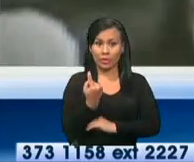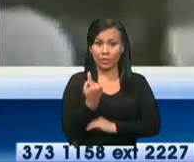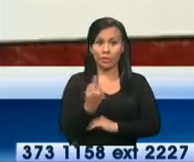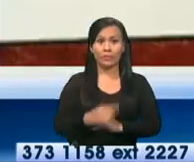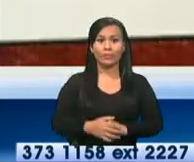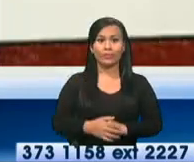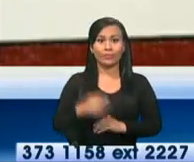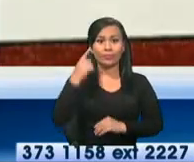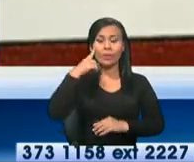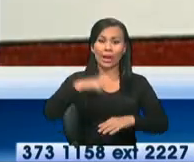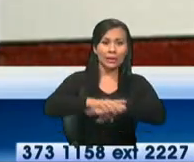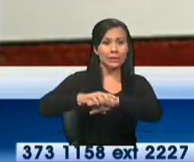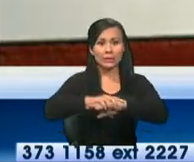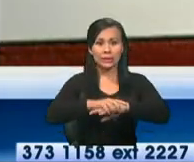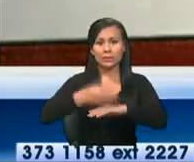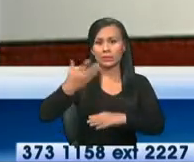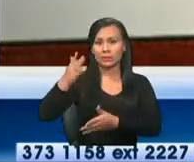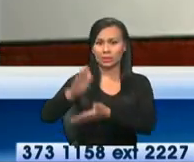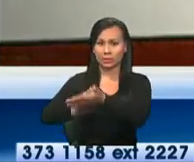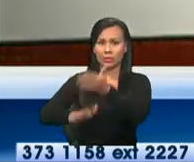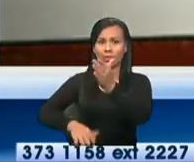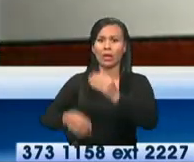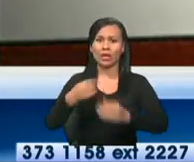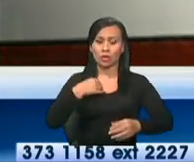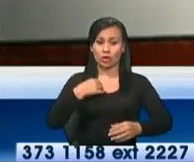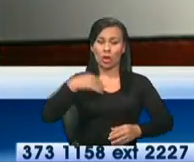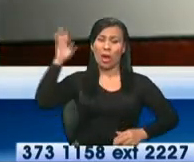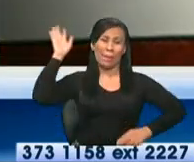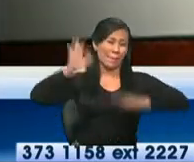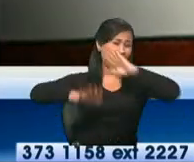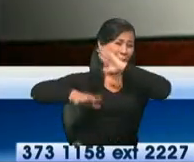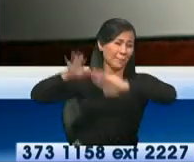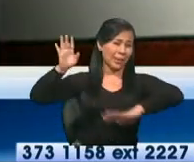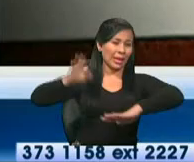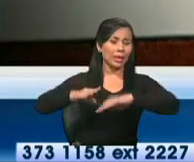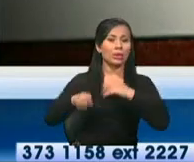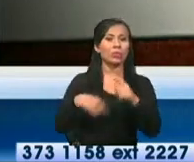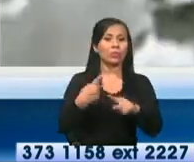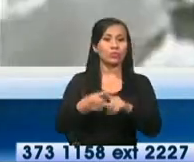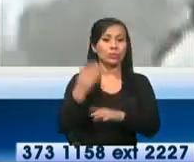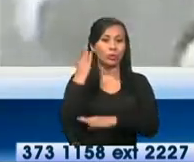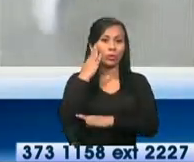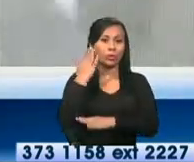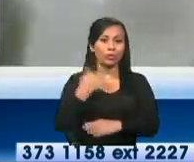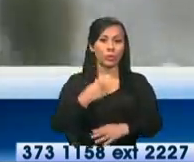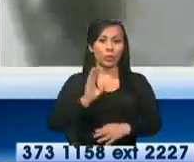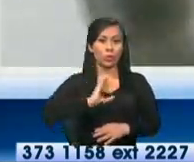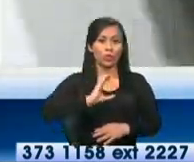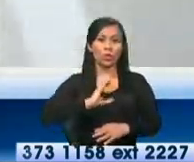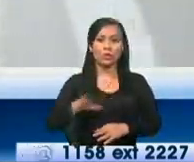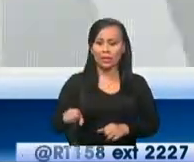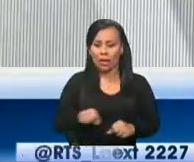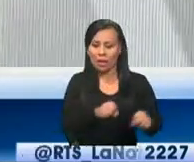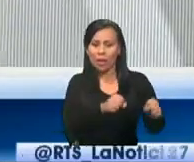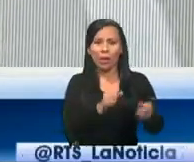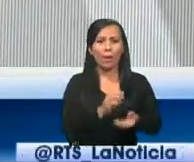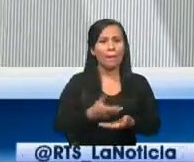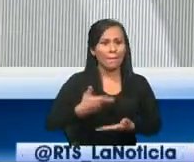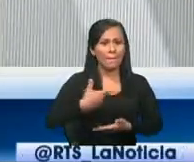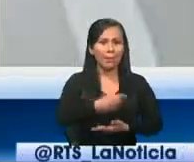para llevársela, nos dimos unos manotazos ahí. Cuando ya de repente mi cuñado me dice vámonos, porque tenía la